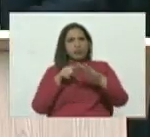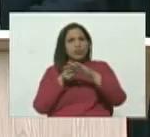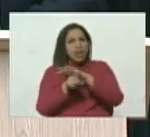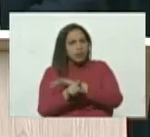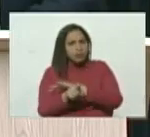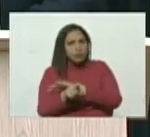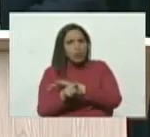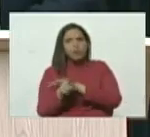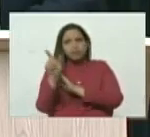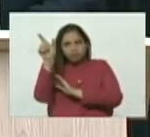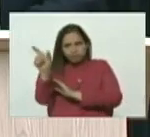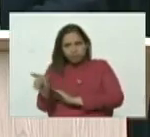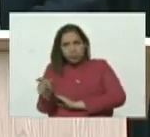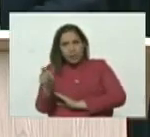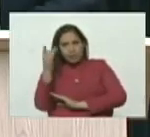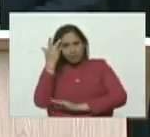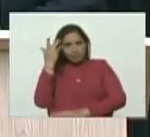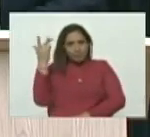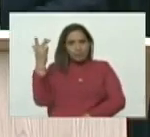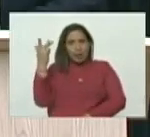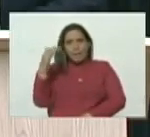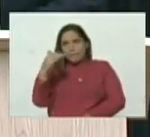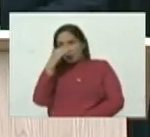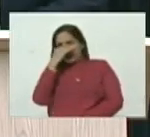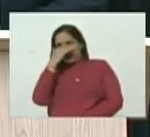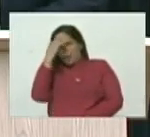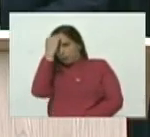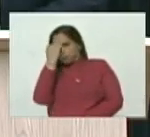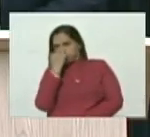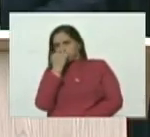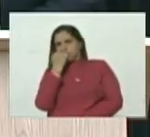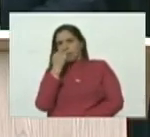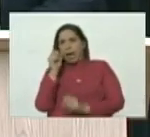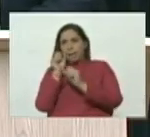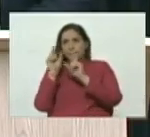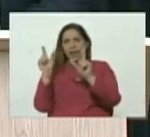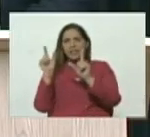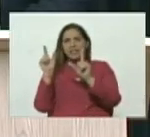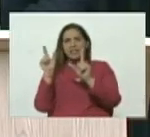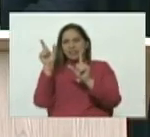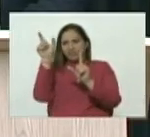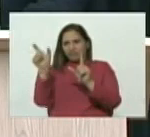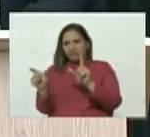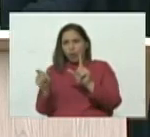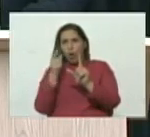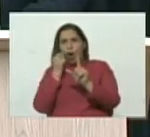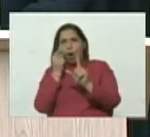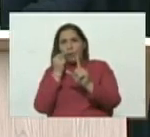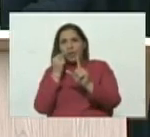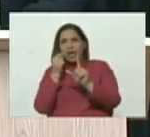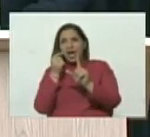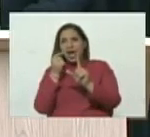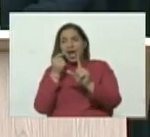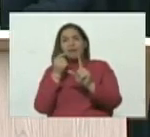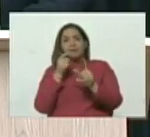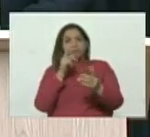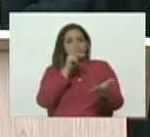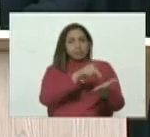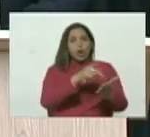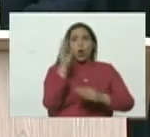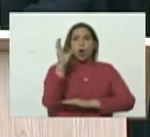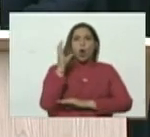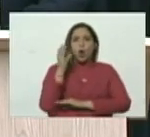calaña criminal aparece una tragedia en este señor, Él estaba en Colombia muriéndose de